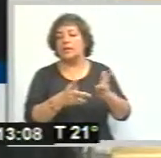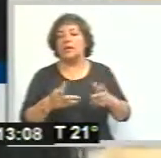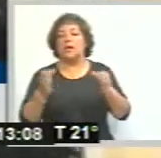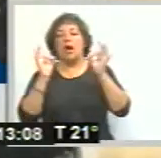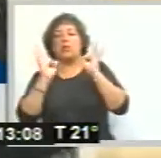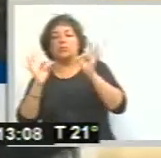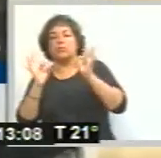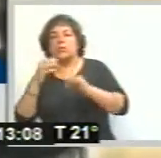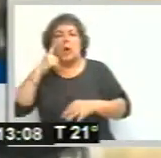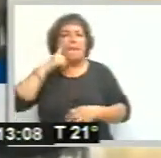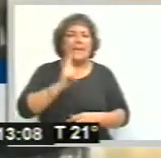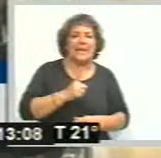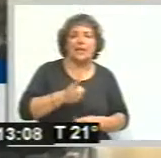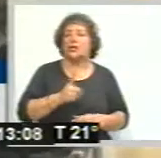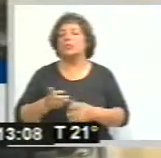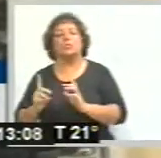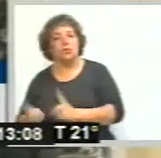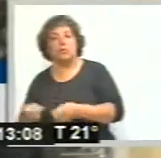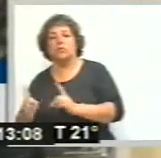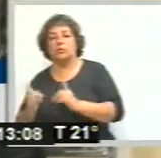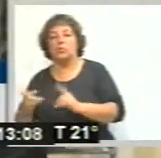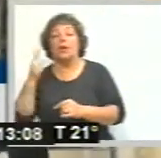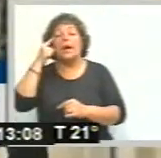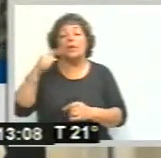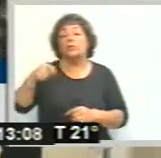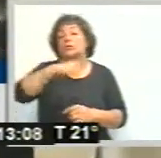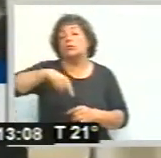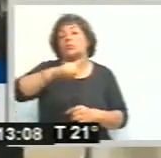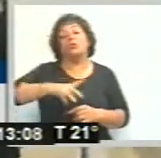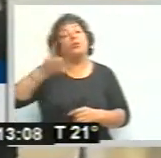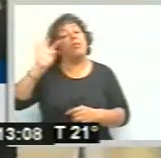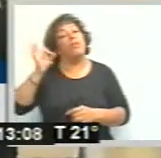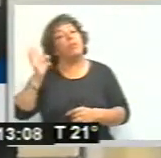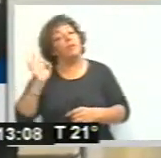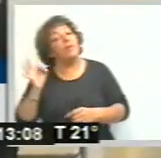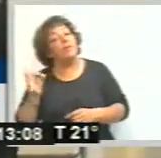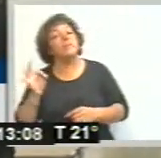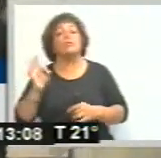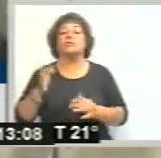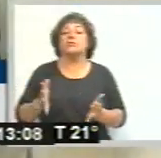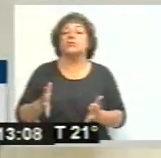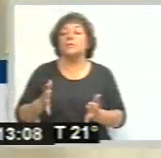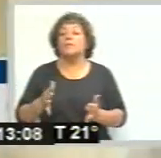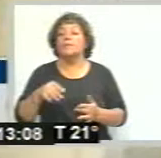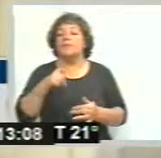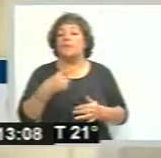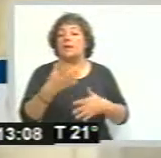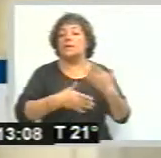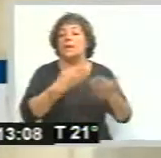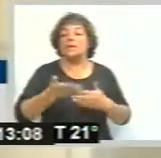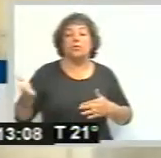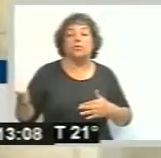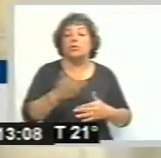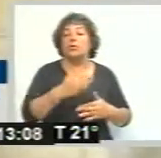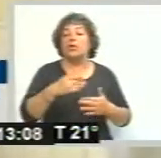de peligro. Creo que nosotros tenemos que saber de que se está haciendo todo